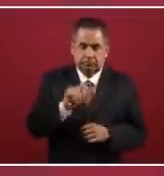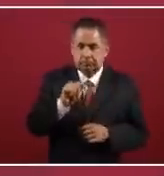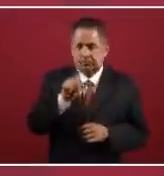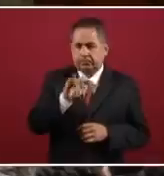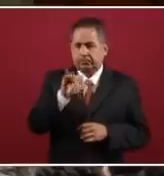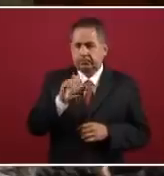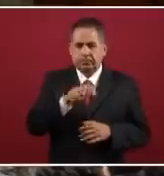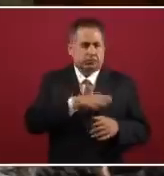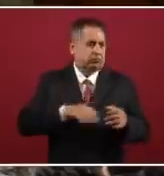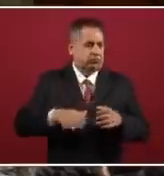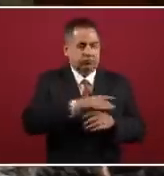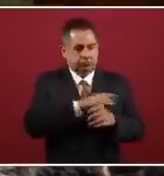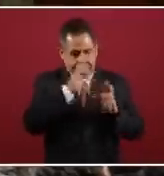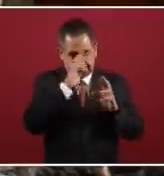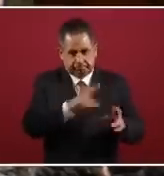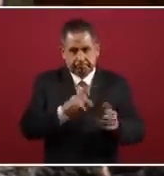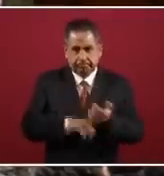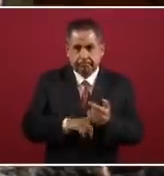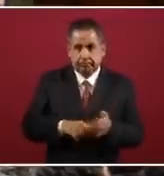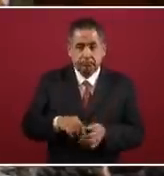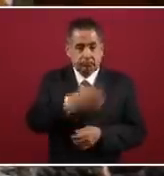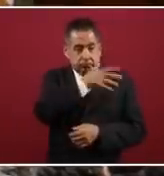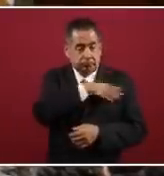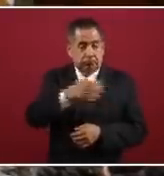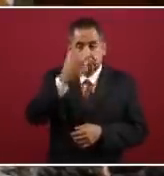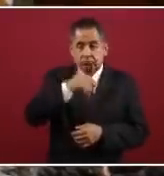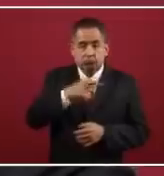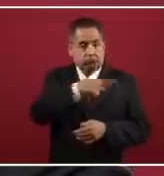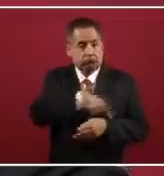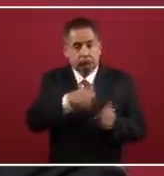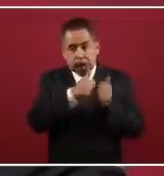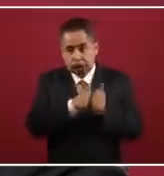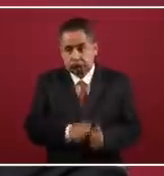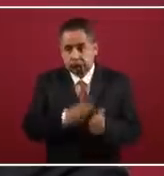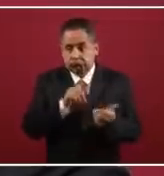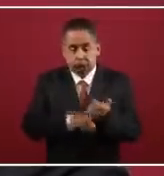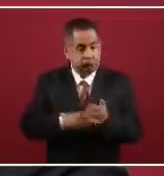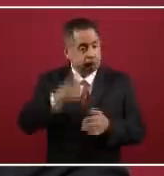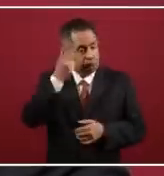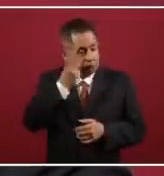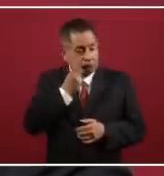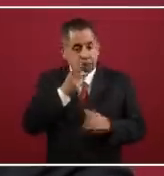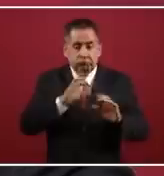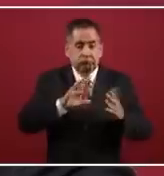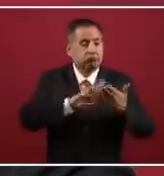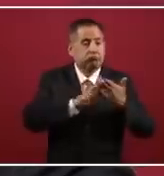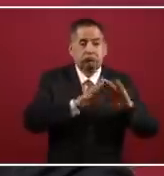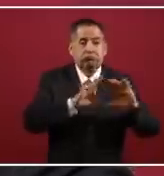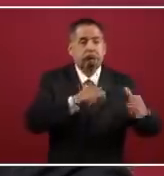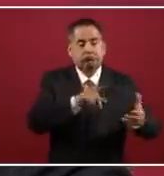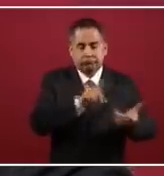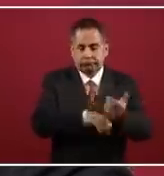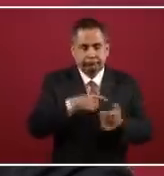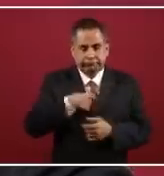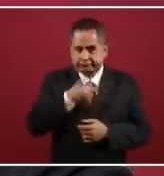esa región, porque el general Cárdenas se quedaba a dormir en las comunidades de toda esa